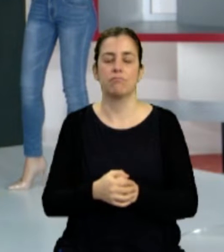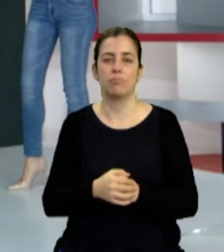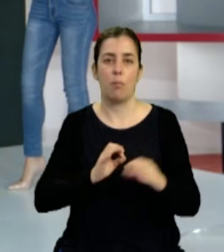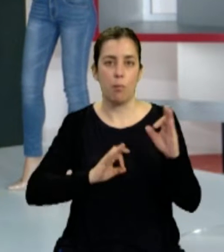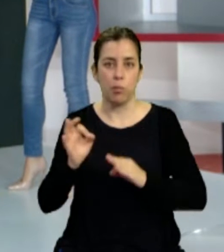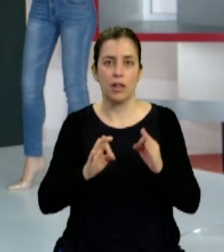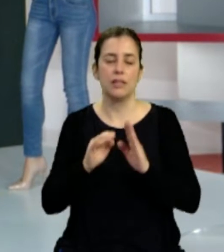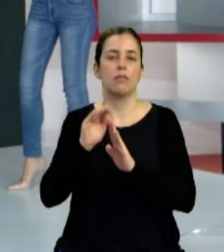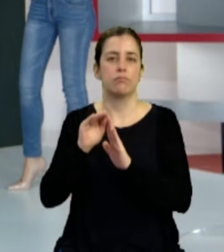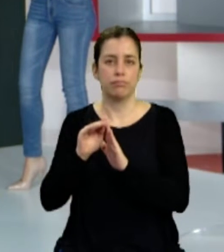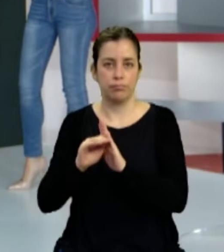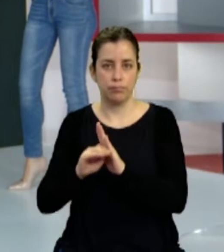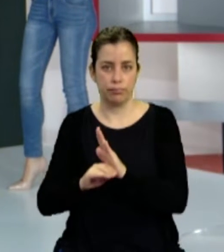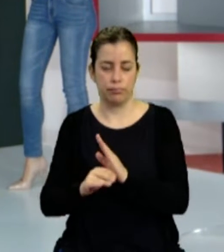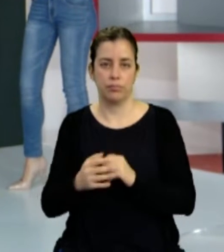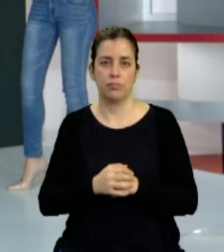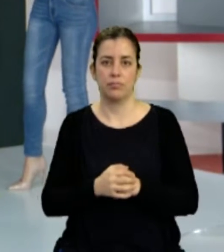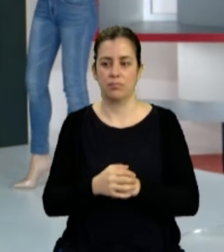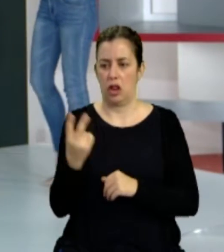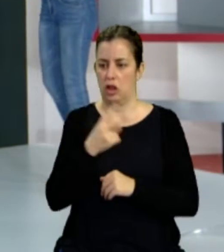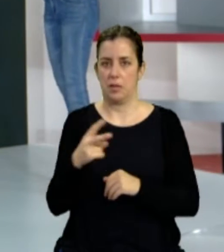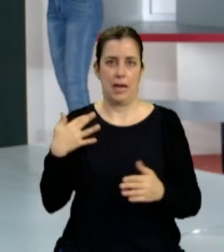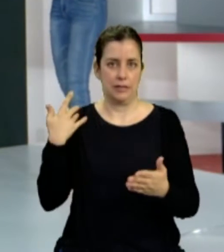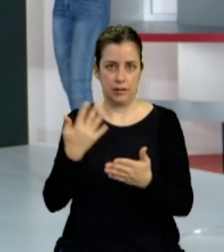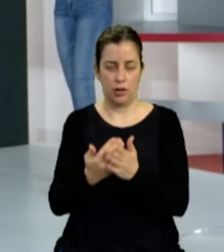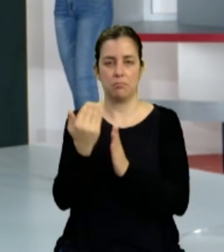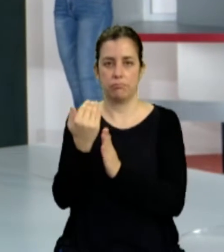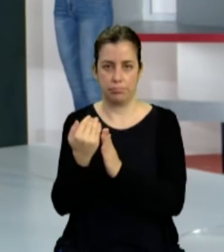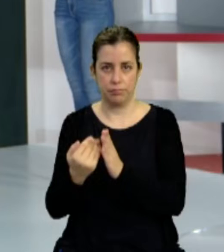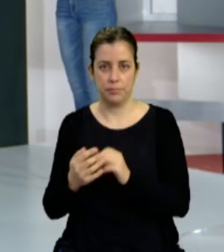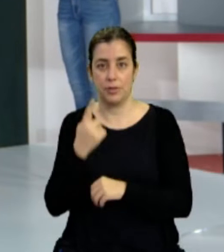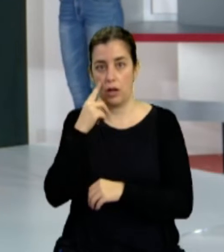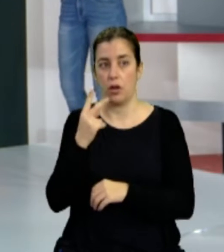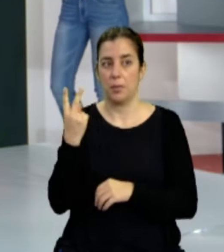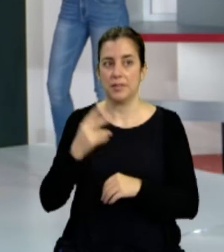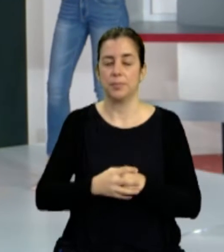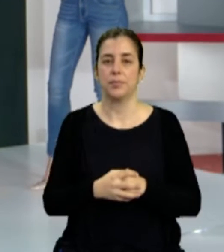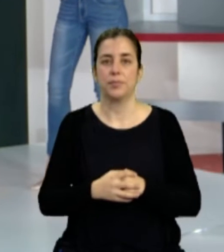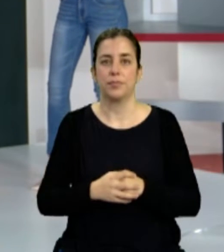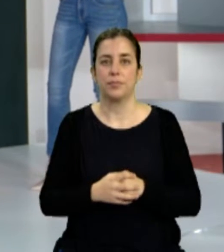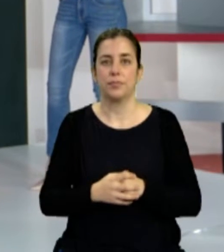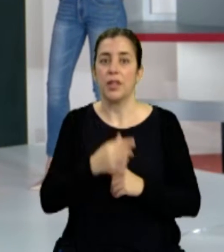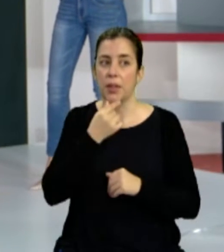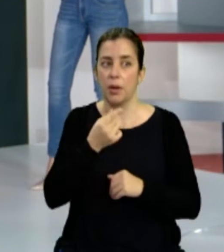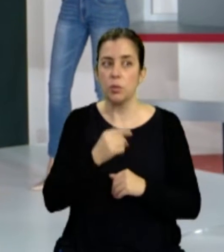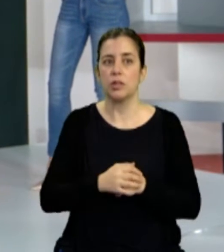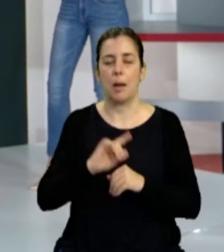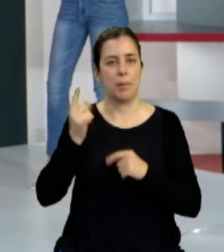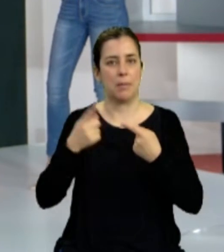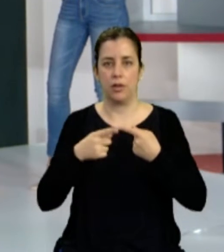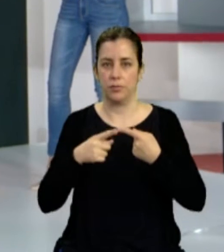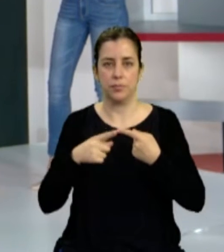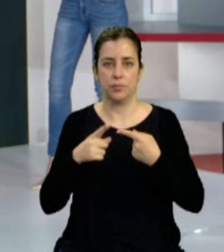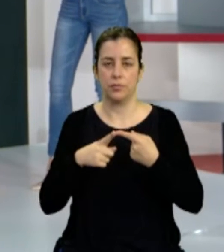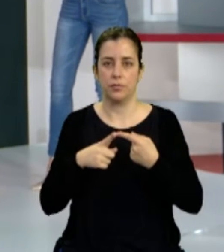por cada 100.000 habitantes en los últimos 14 días. Aquí lo van a ver. Ceuta, con 872 casos, ocupa esa primera